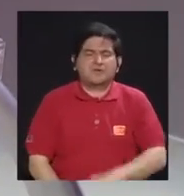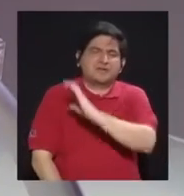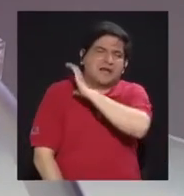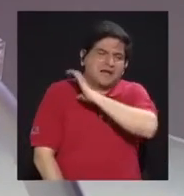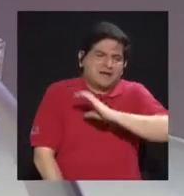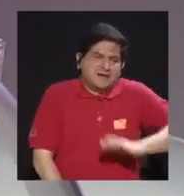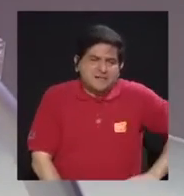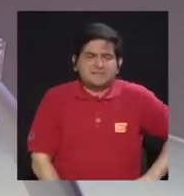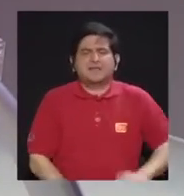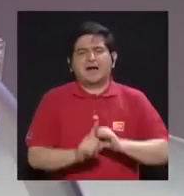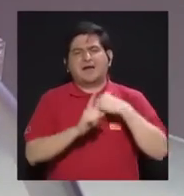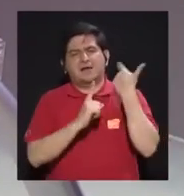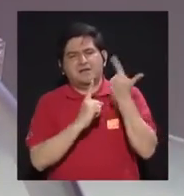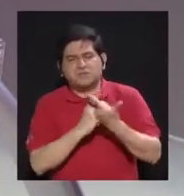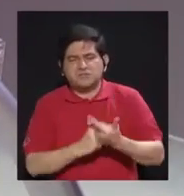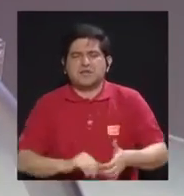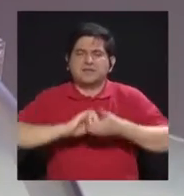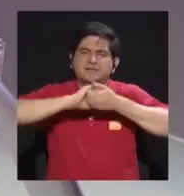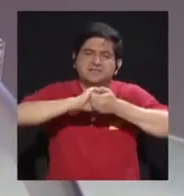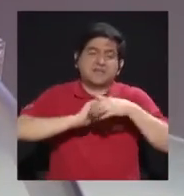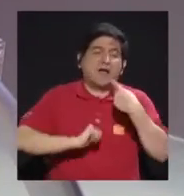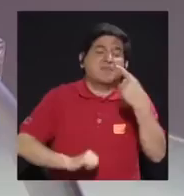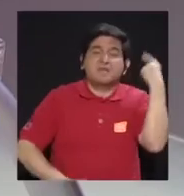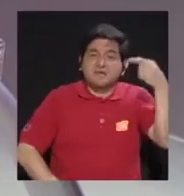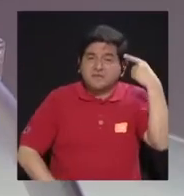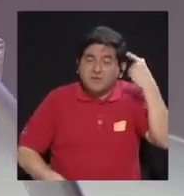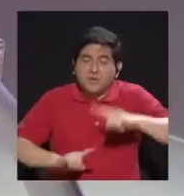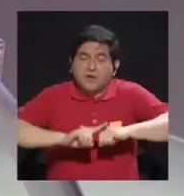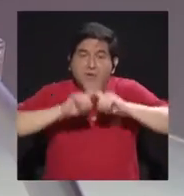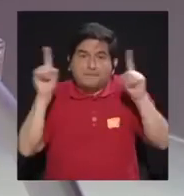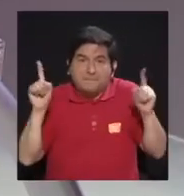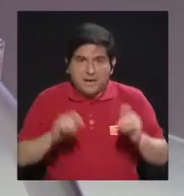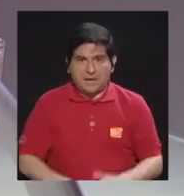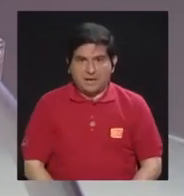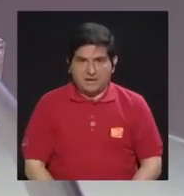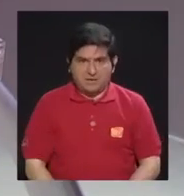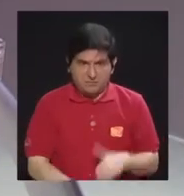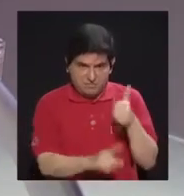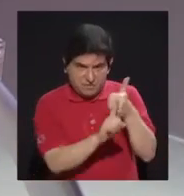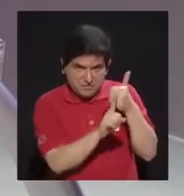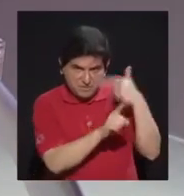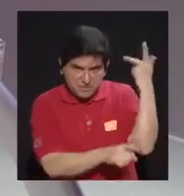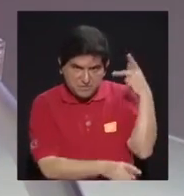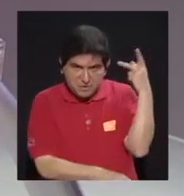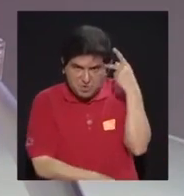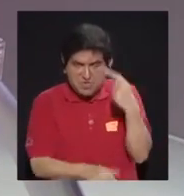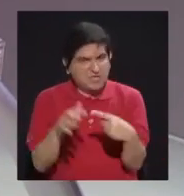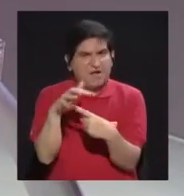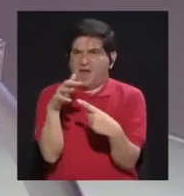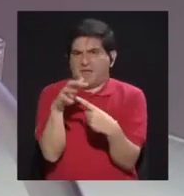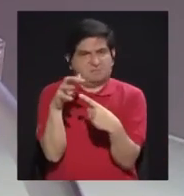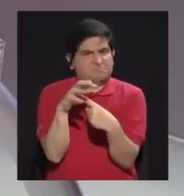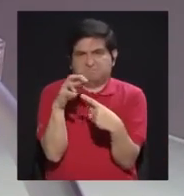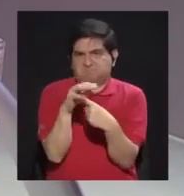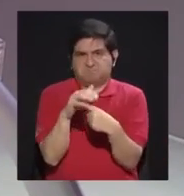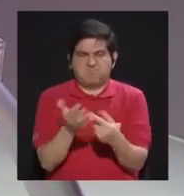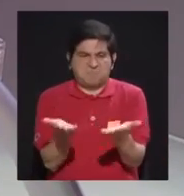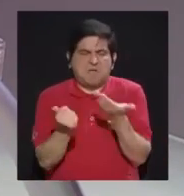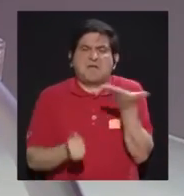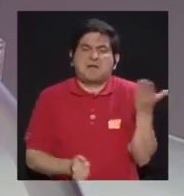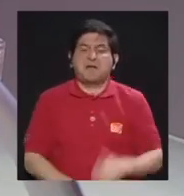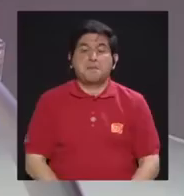le quiere llamar el gobierno, pero que son tal cual políticas populistas que lo único que quieren